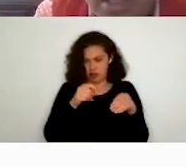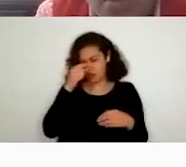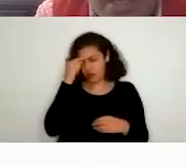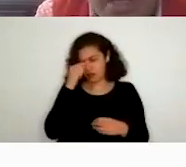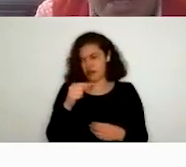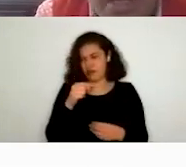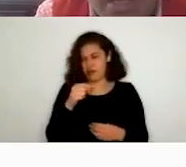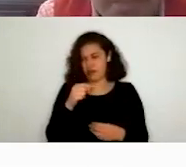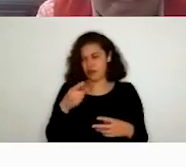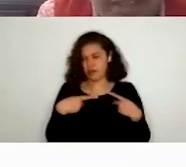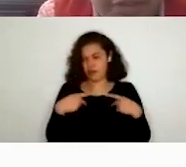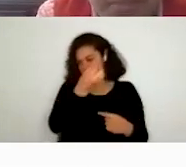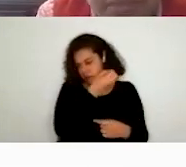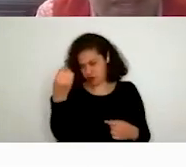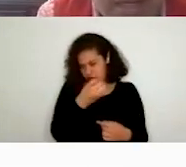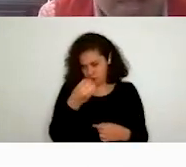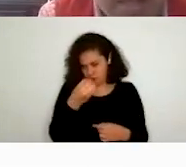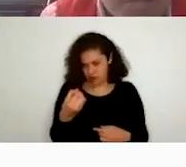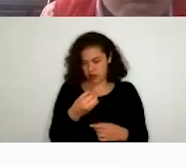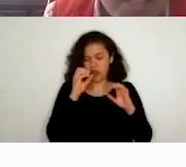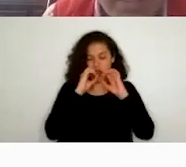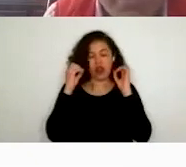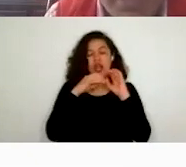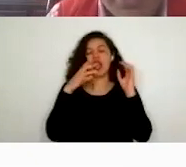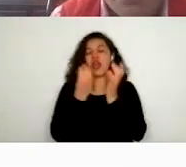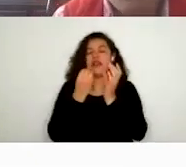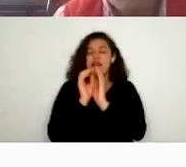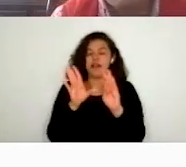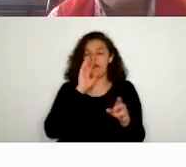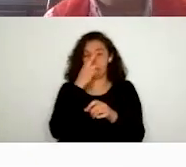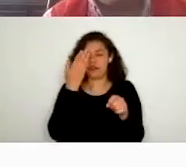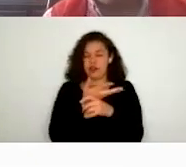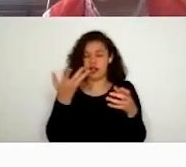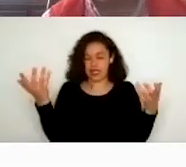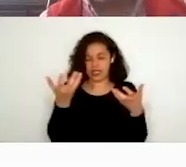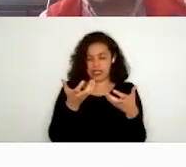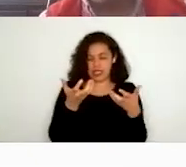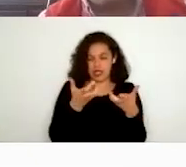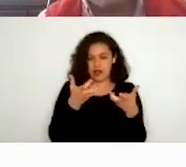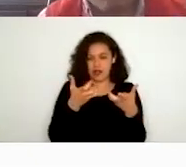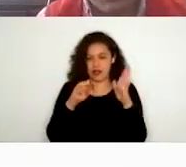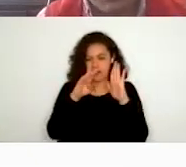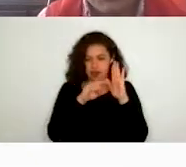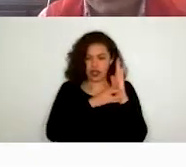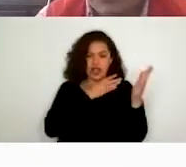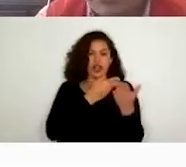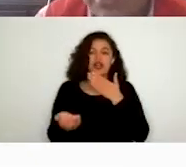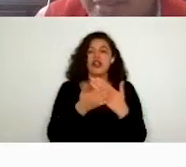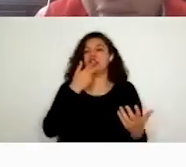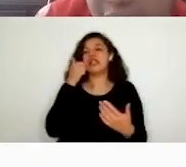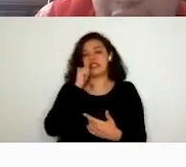personal organizado y capacitado, responsable de llevar a cabo medidas y acciones